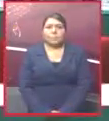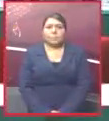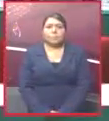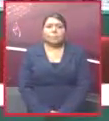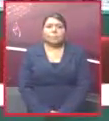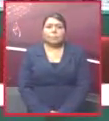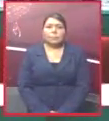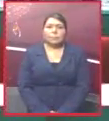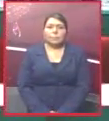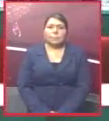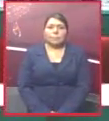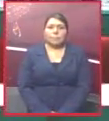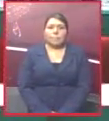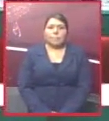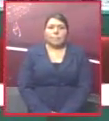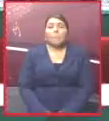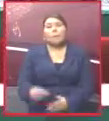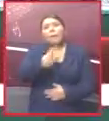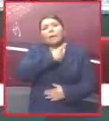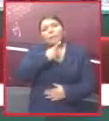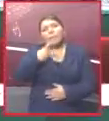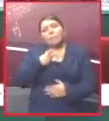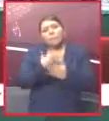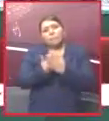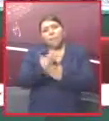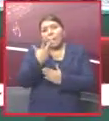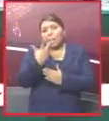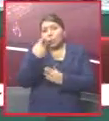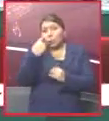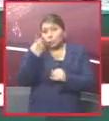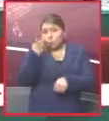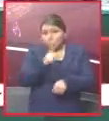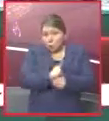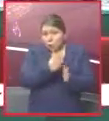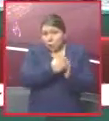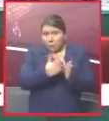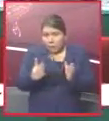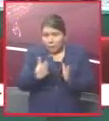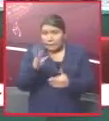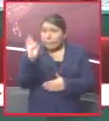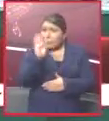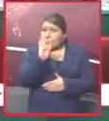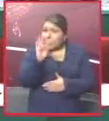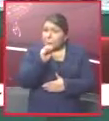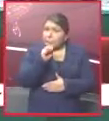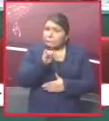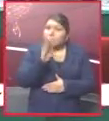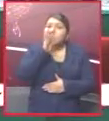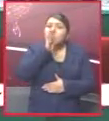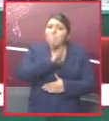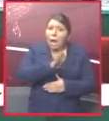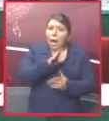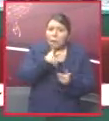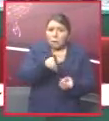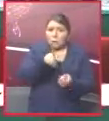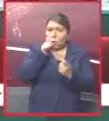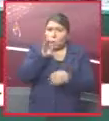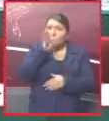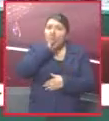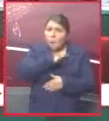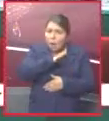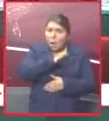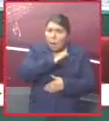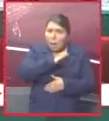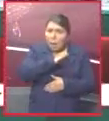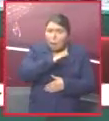Se fija un término mínimo de 8 días para que se vaya a hacer la verificación y en caso de que efectivamente haya un cobro indebido, se corrige de manera